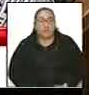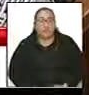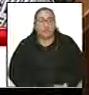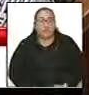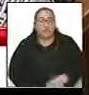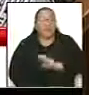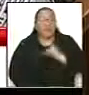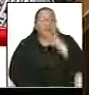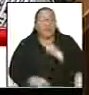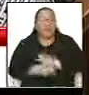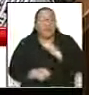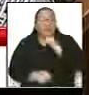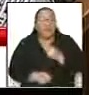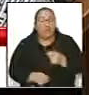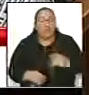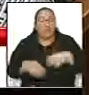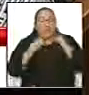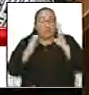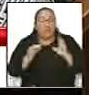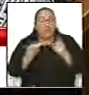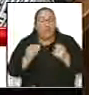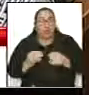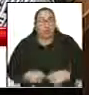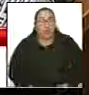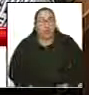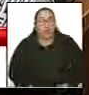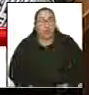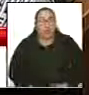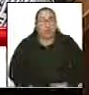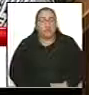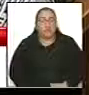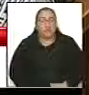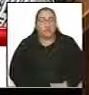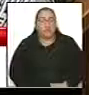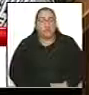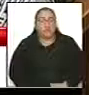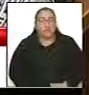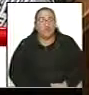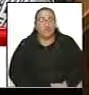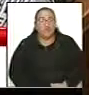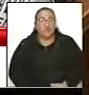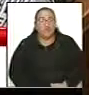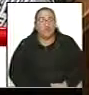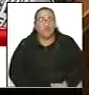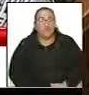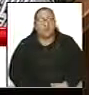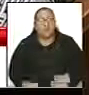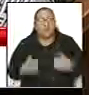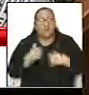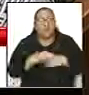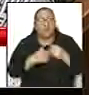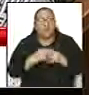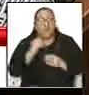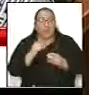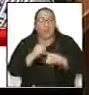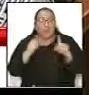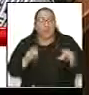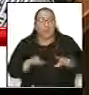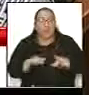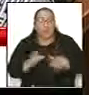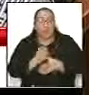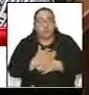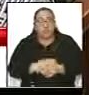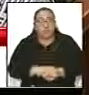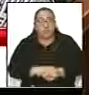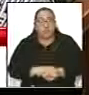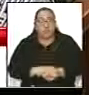de cubrir infraestructura, estamos abocados ahora en un nuevo enfoque, generar demanda, tendiendo a, digamos, cerrar la brecha digital que existe entre